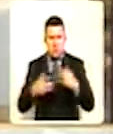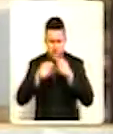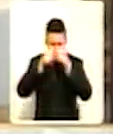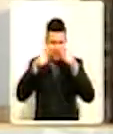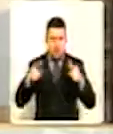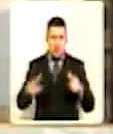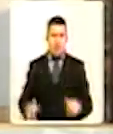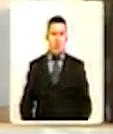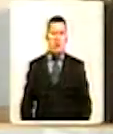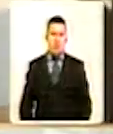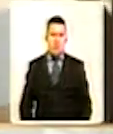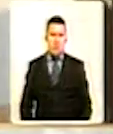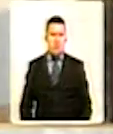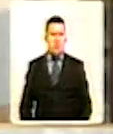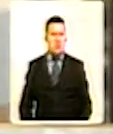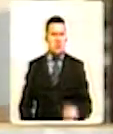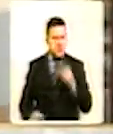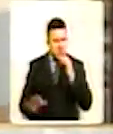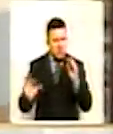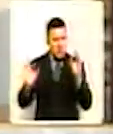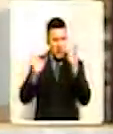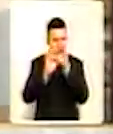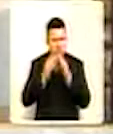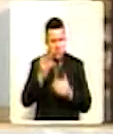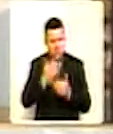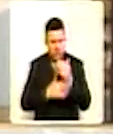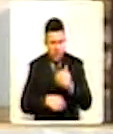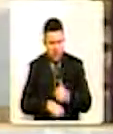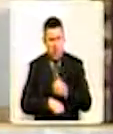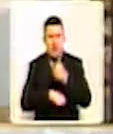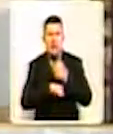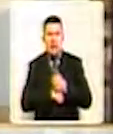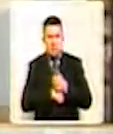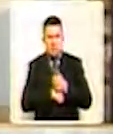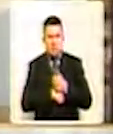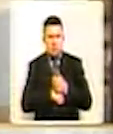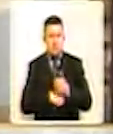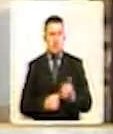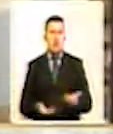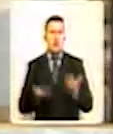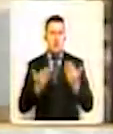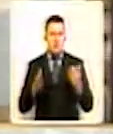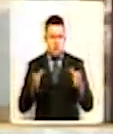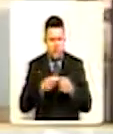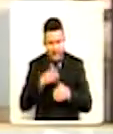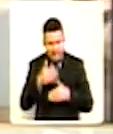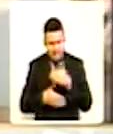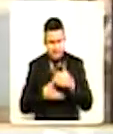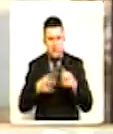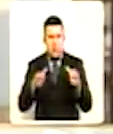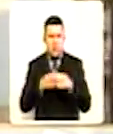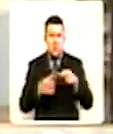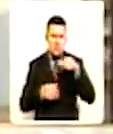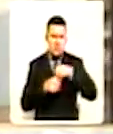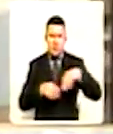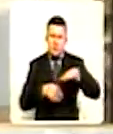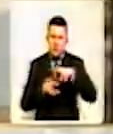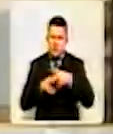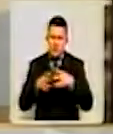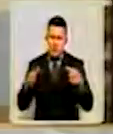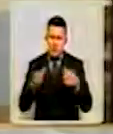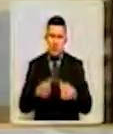organismos del Estado, con ese enfoque de nueva gerencia pública que va a permitir poner en marcha todos